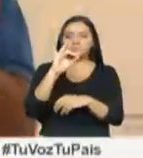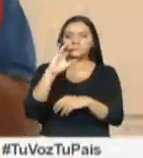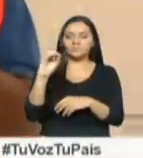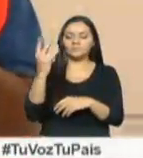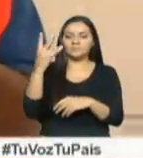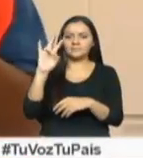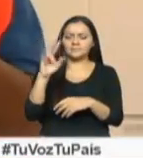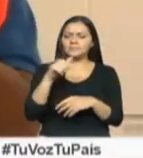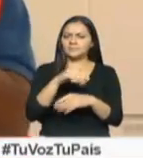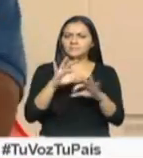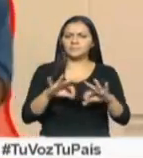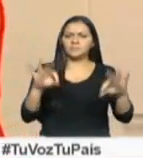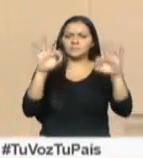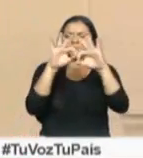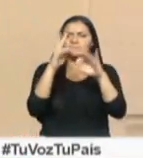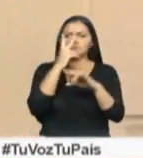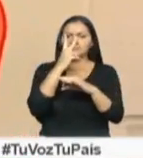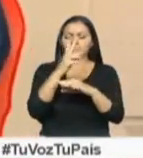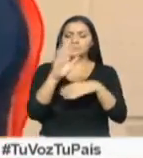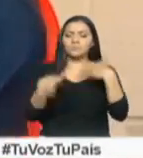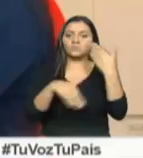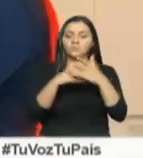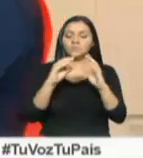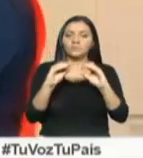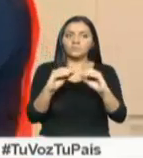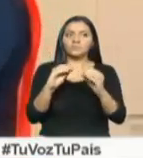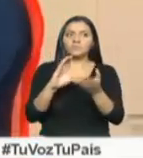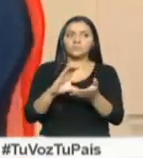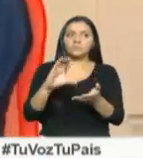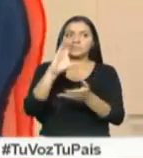hay que resaltar, puesto que un plantel educativo